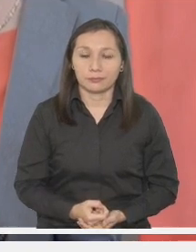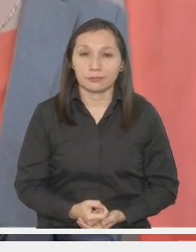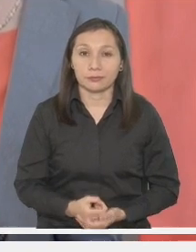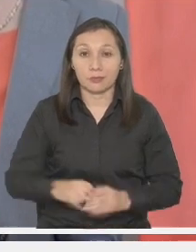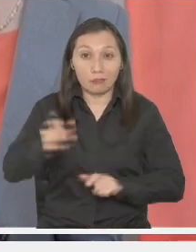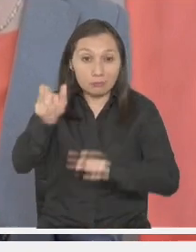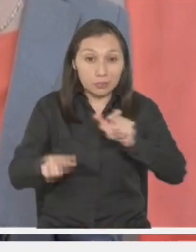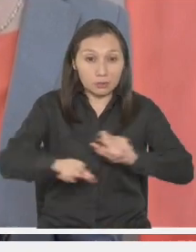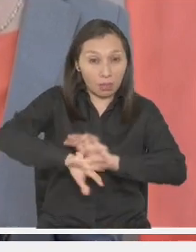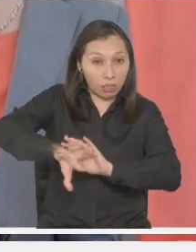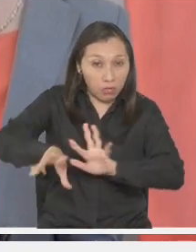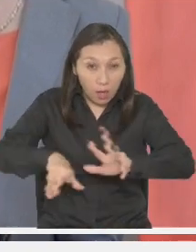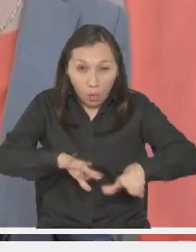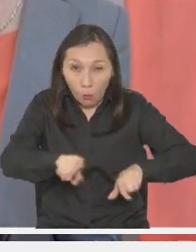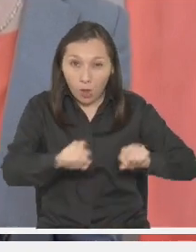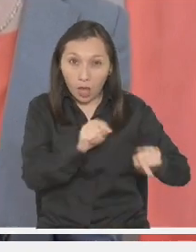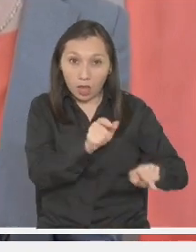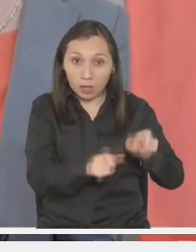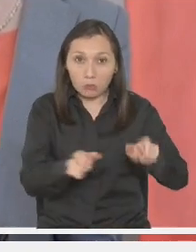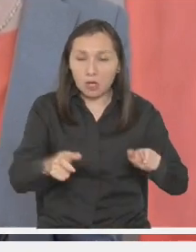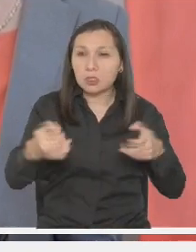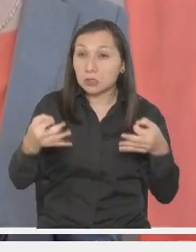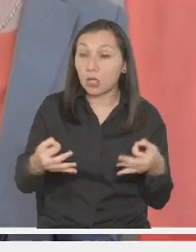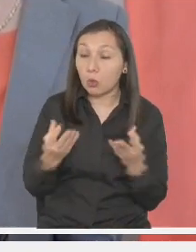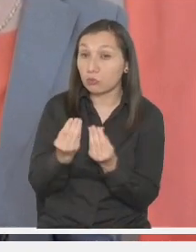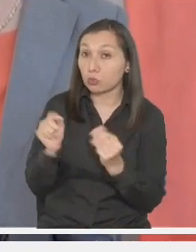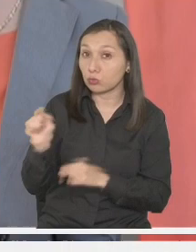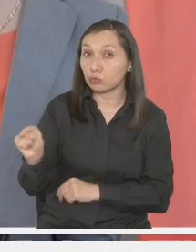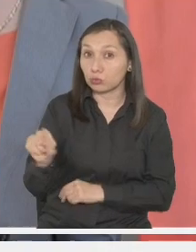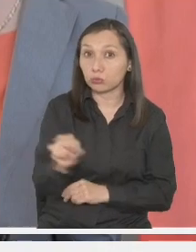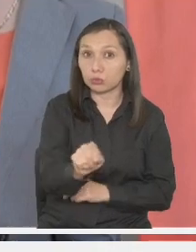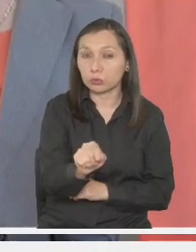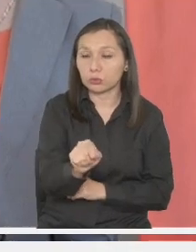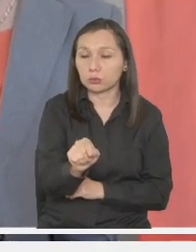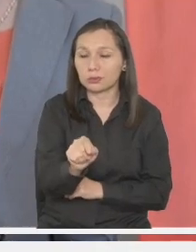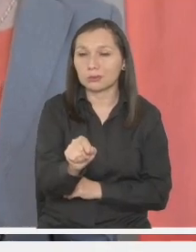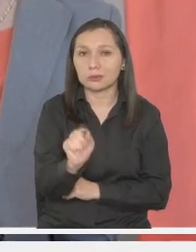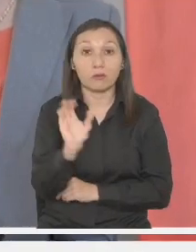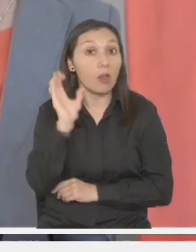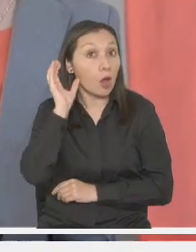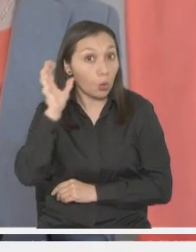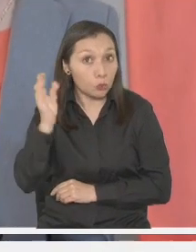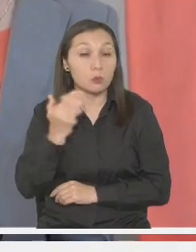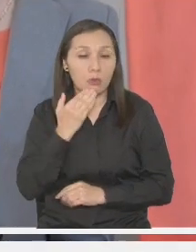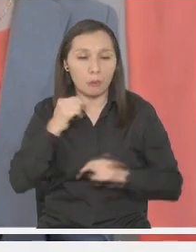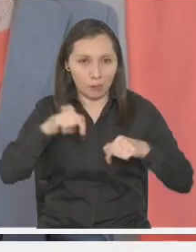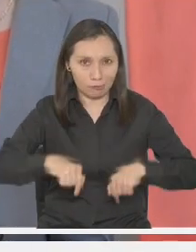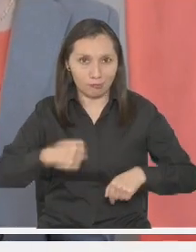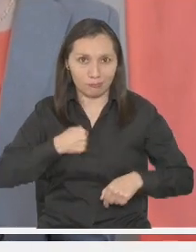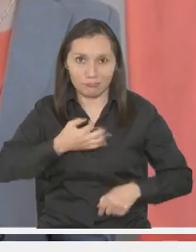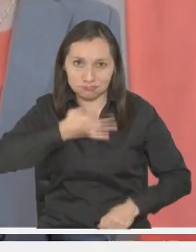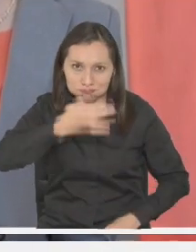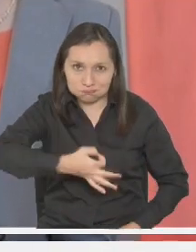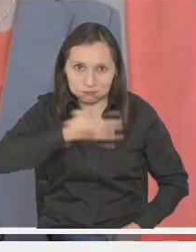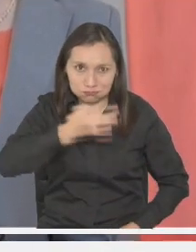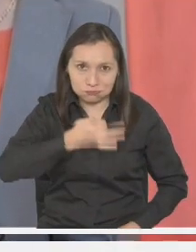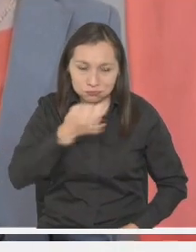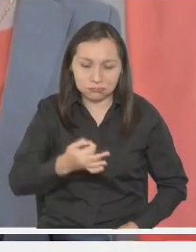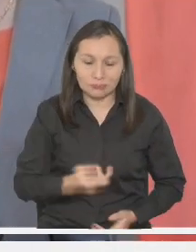que los delincuentes, que de seguro muchos de ellos van a escuchar también estas palabras,